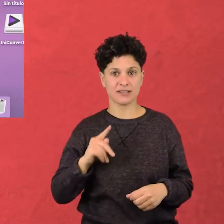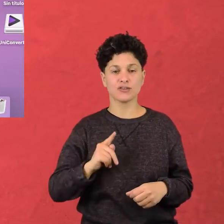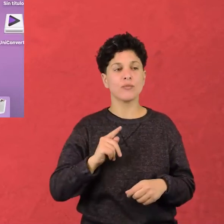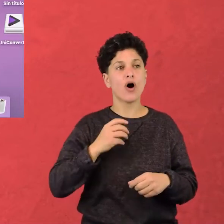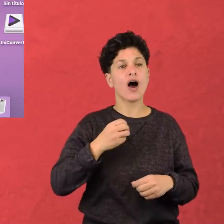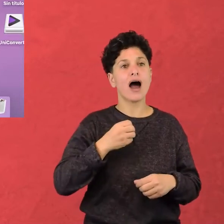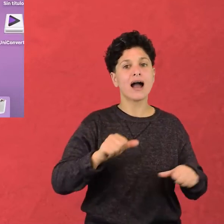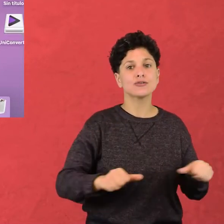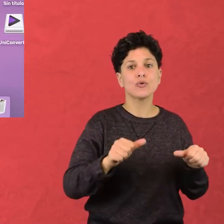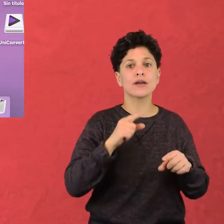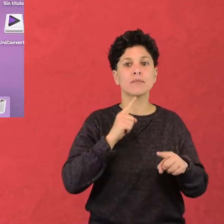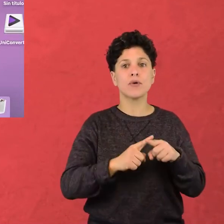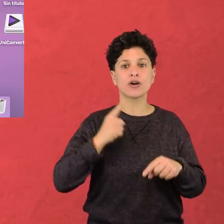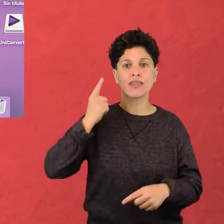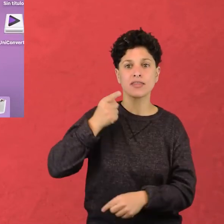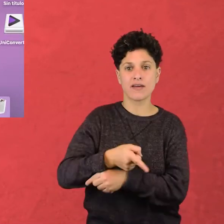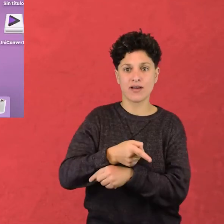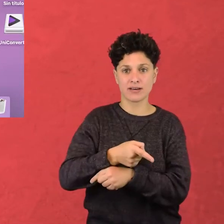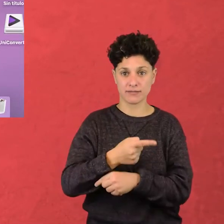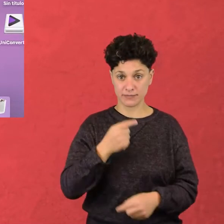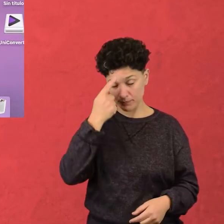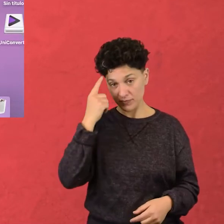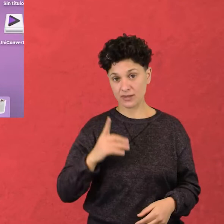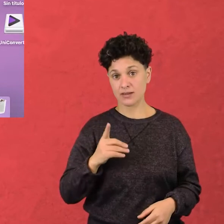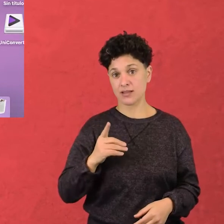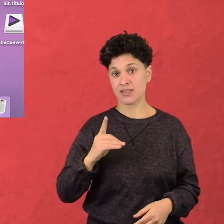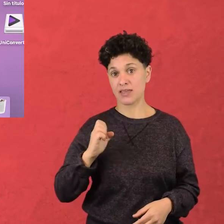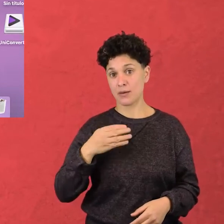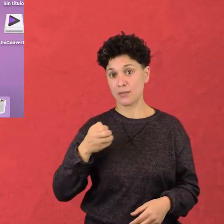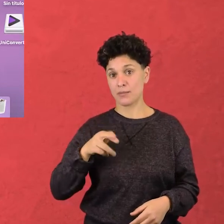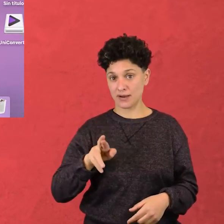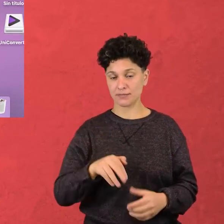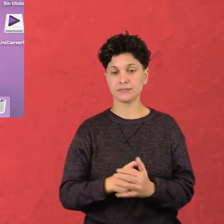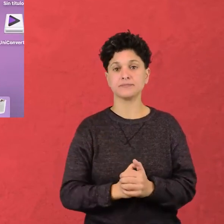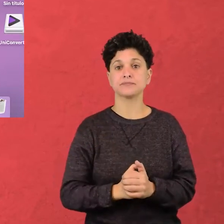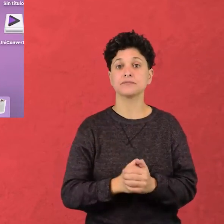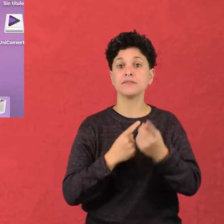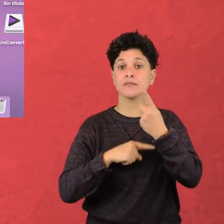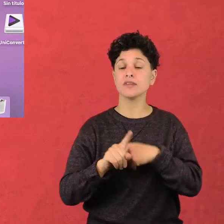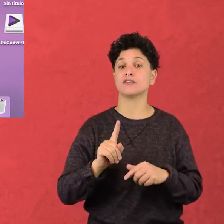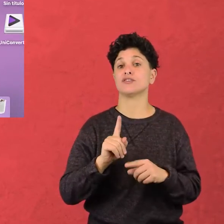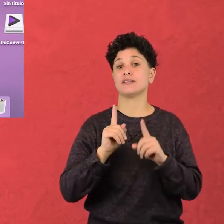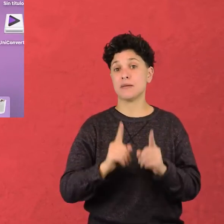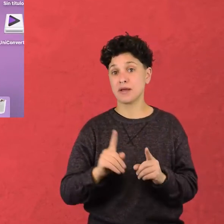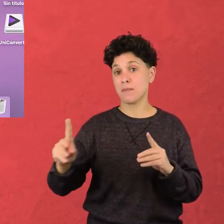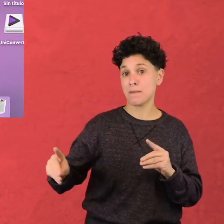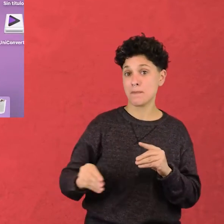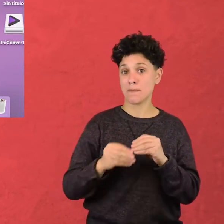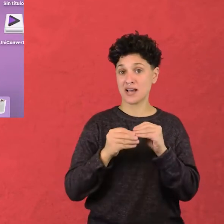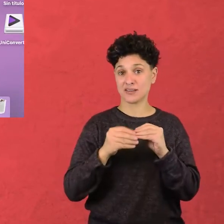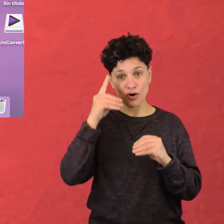por buena voluntad. Eso es actuar por deber. ¿Ah? Y agrego para la